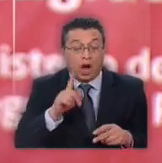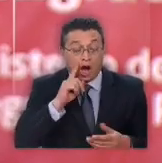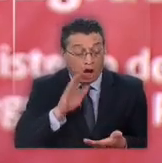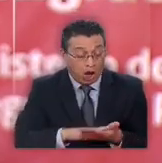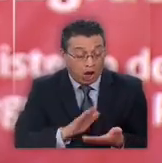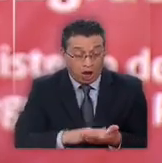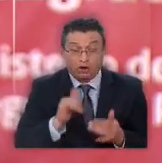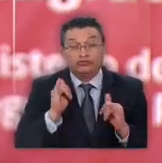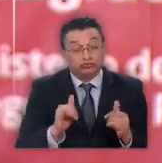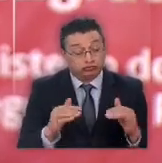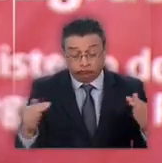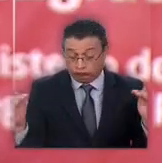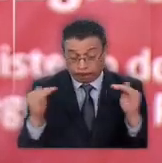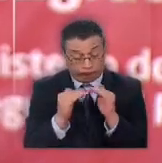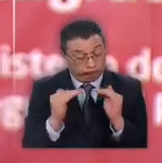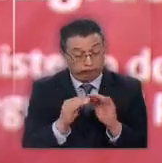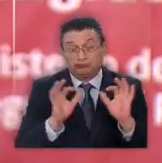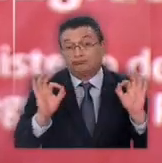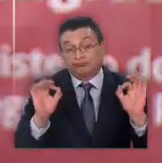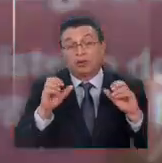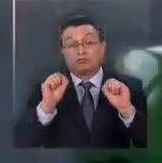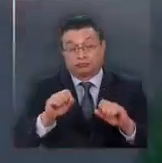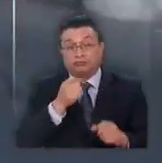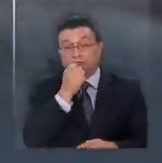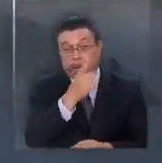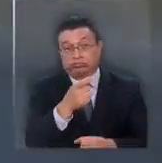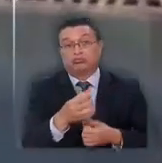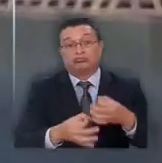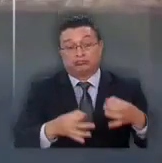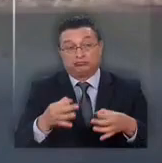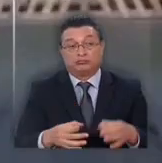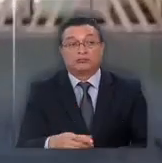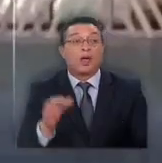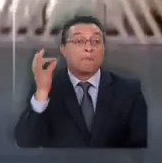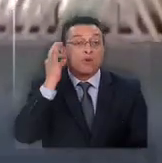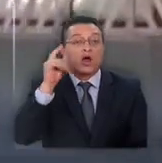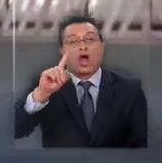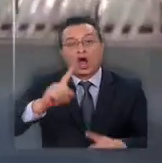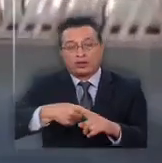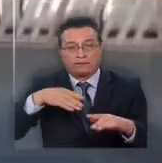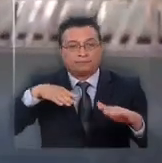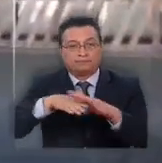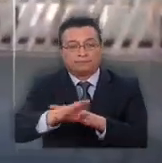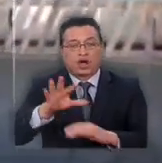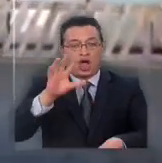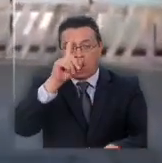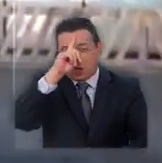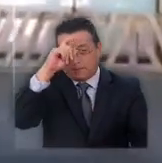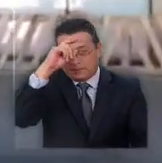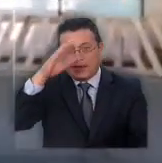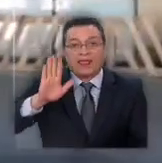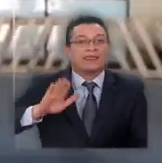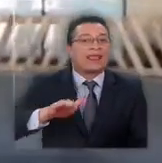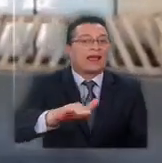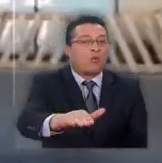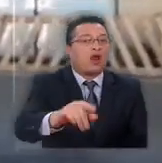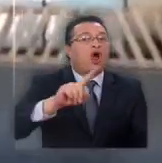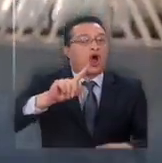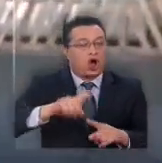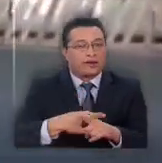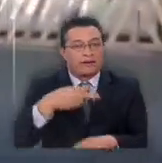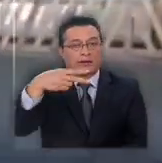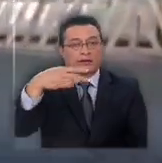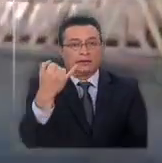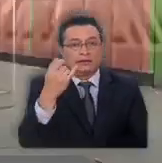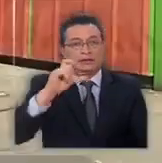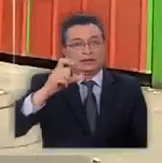antecedentes lo ameritan, obviamente podríamos ejercer acciones penales. Pero... La mujer fue reingresada al hospital Higueras mientras comienza la investigación para